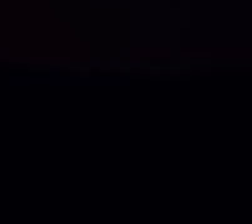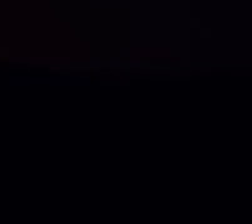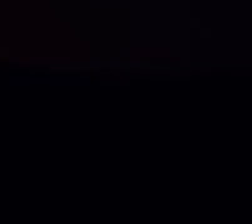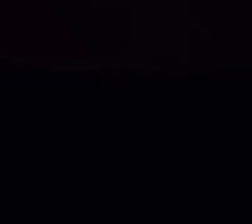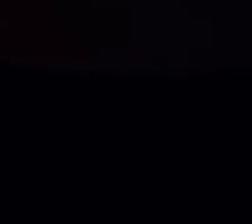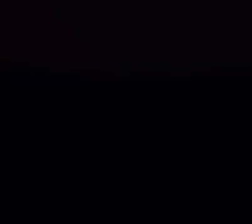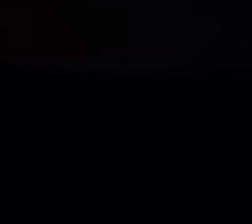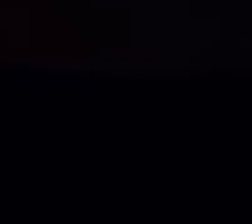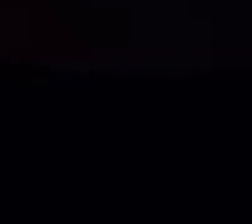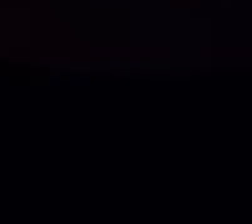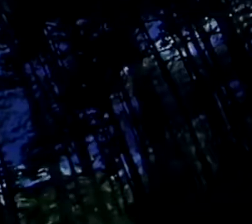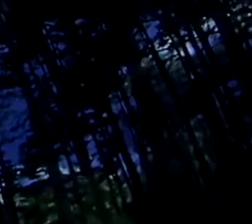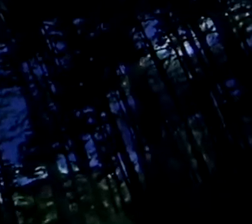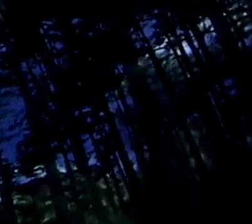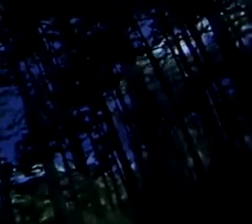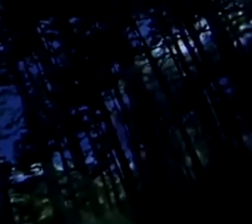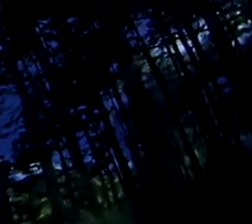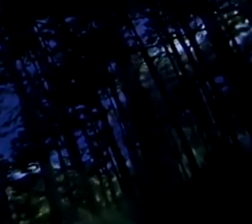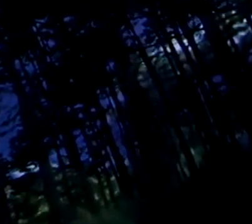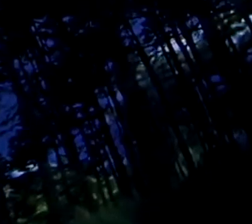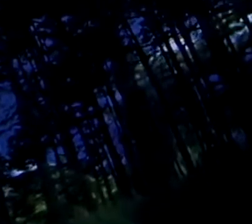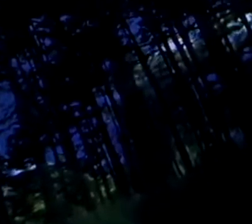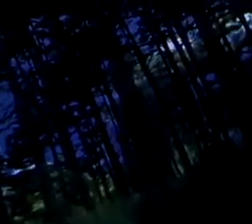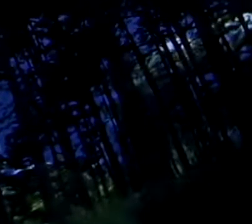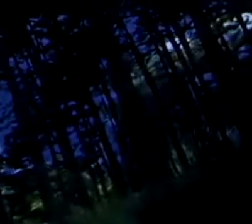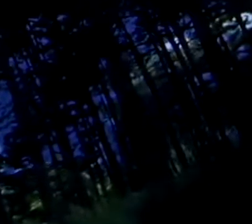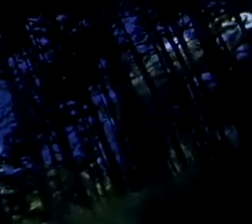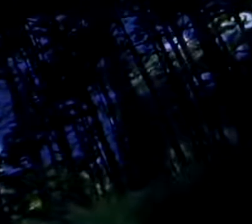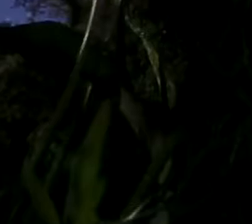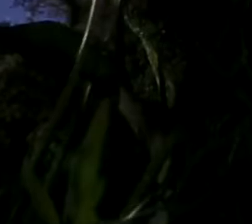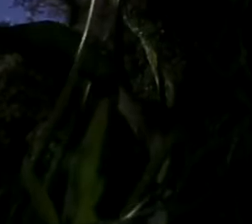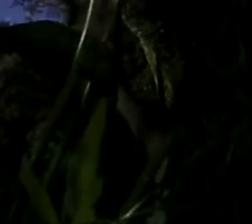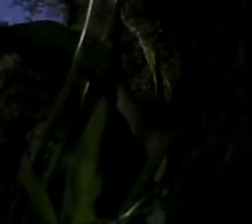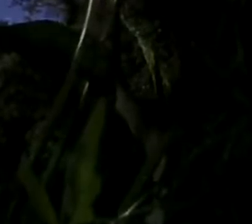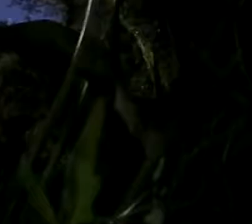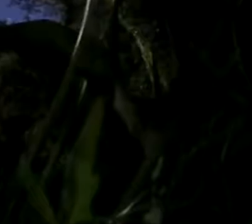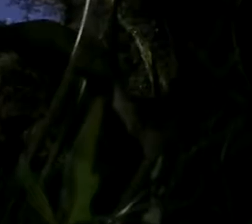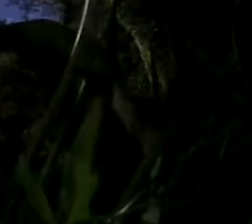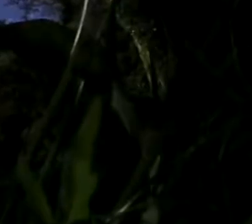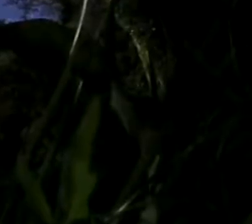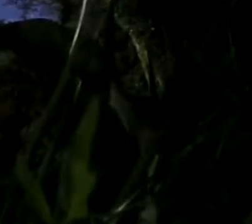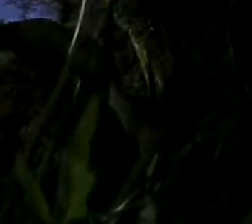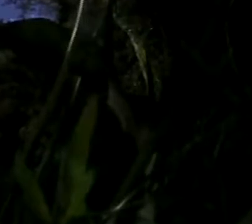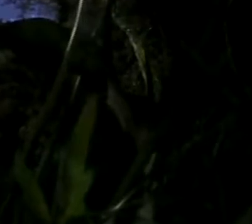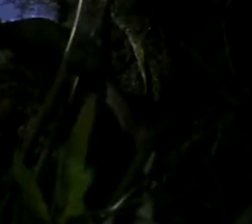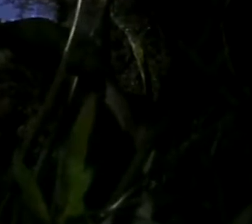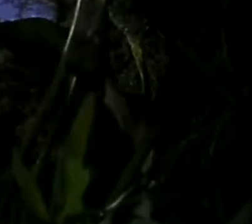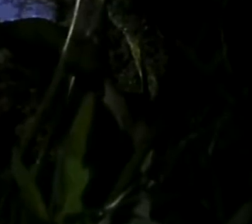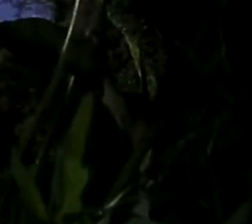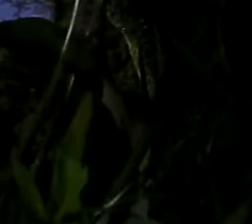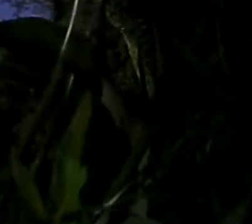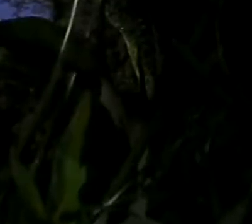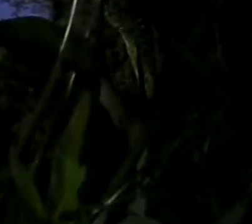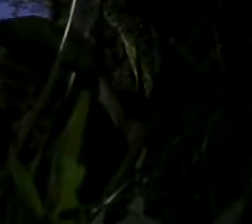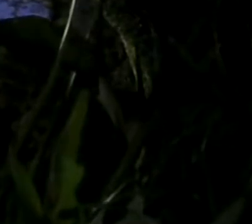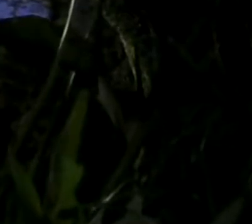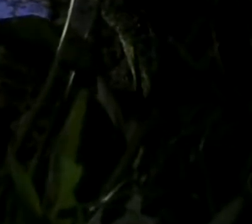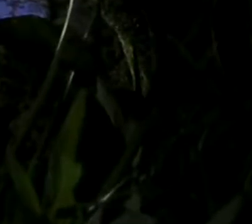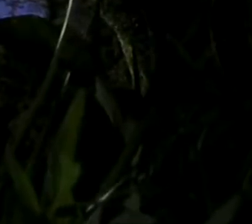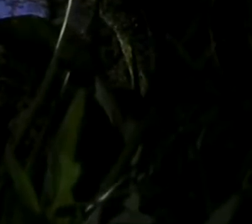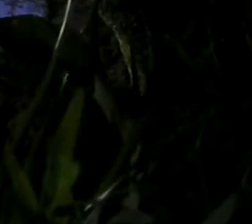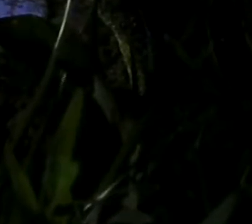salud familiar y comunitaria que hay que implementar en el país para atender la situación de salud, para atender